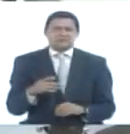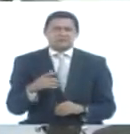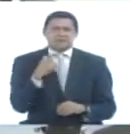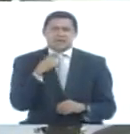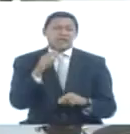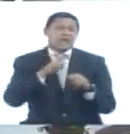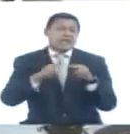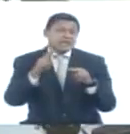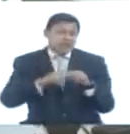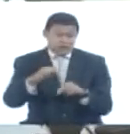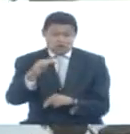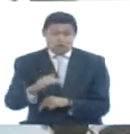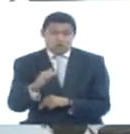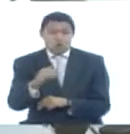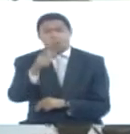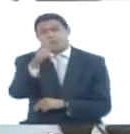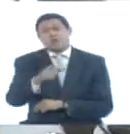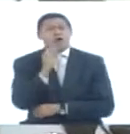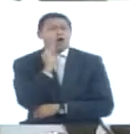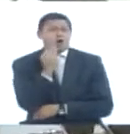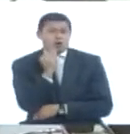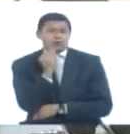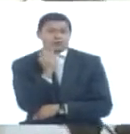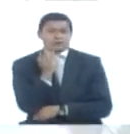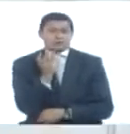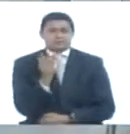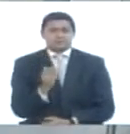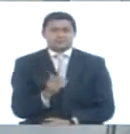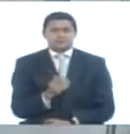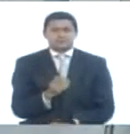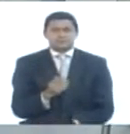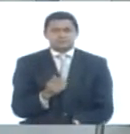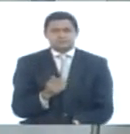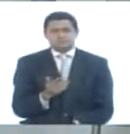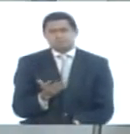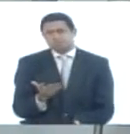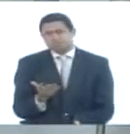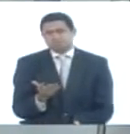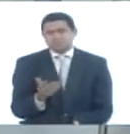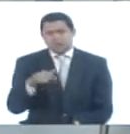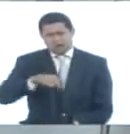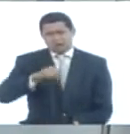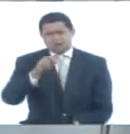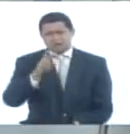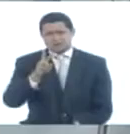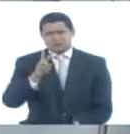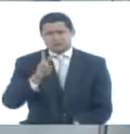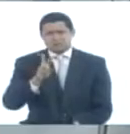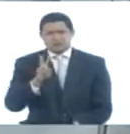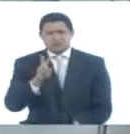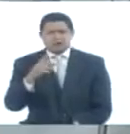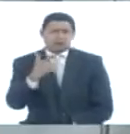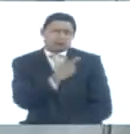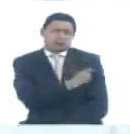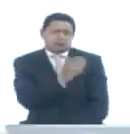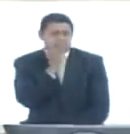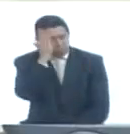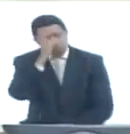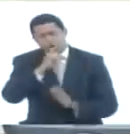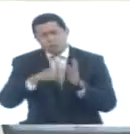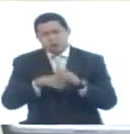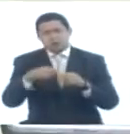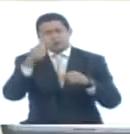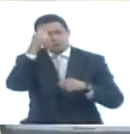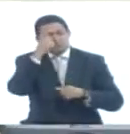en niños o en personas jóvenes, se hace en nuestros pabellones con anestesia general. Y es